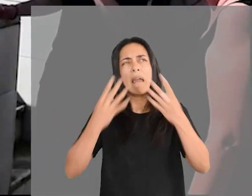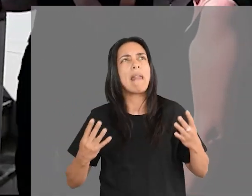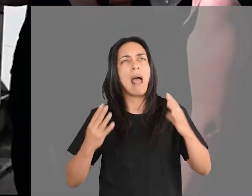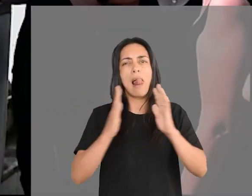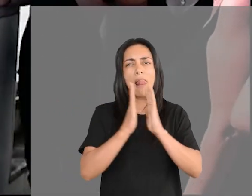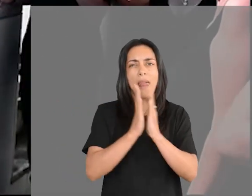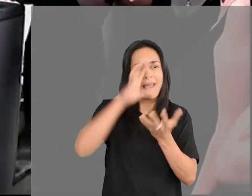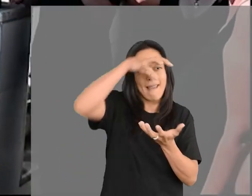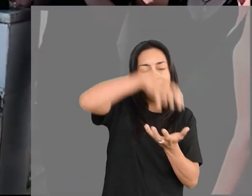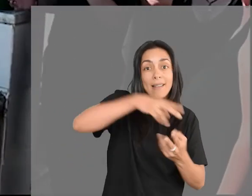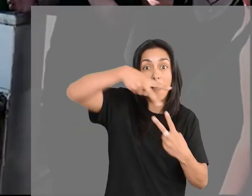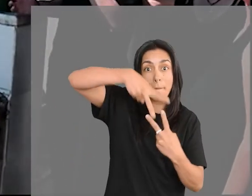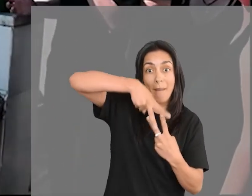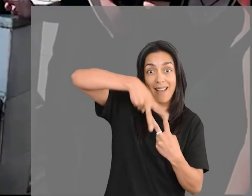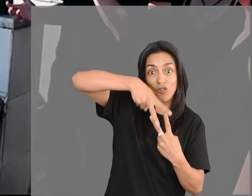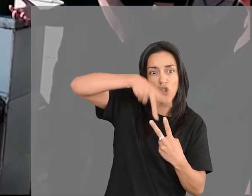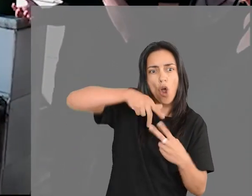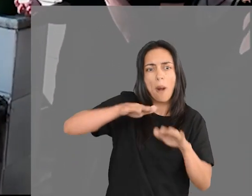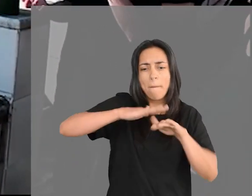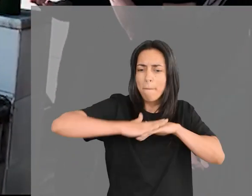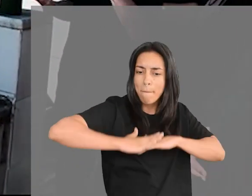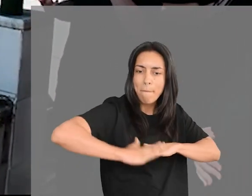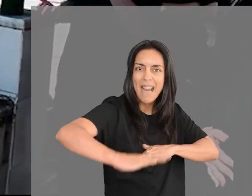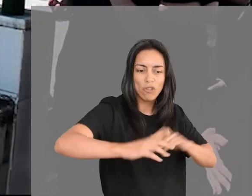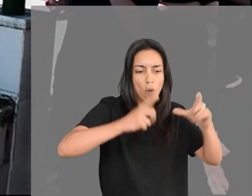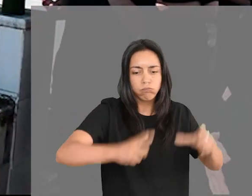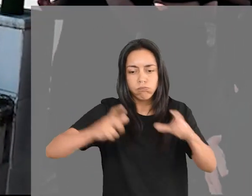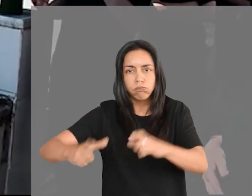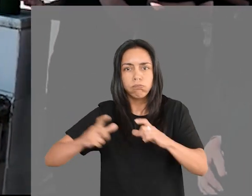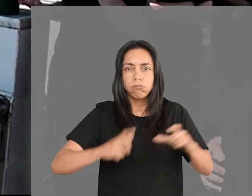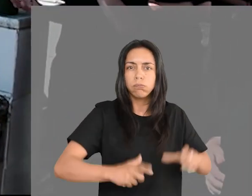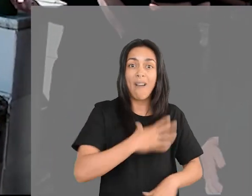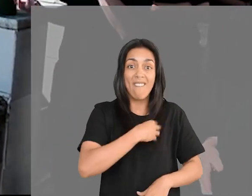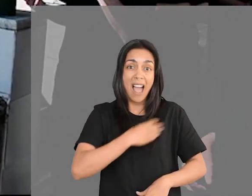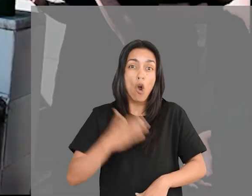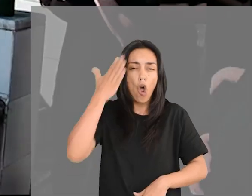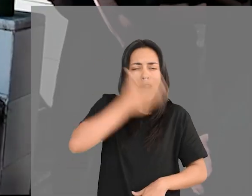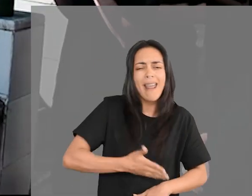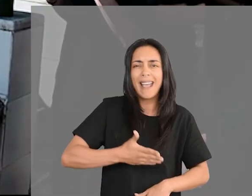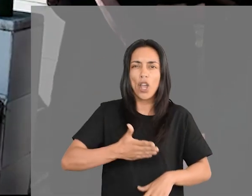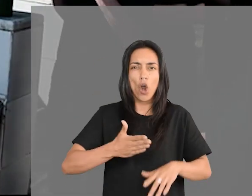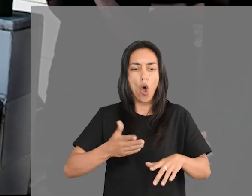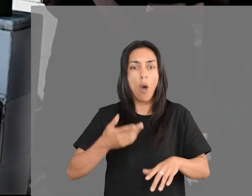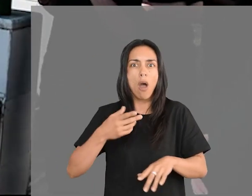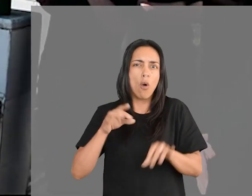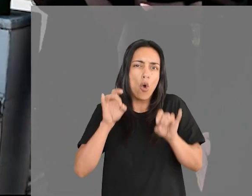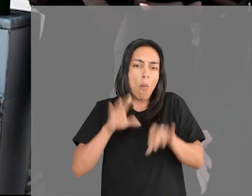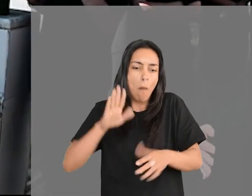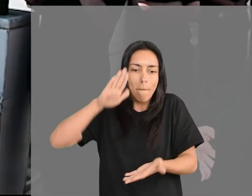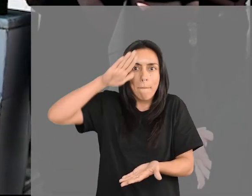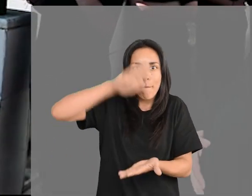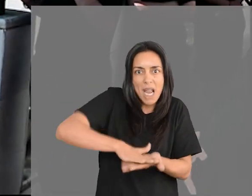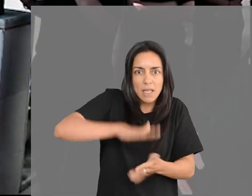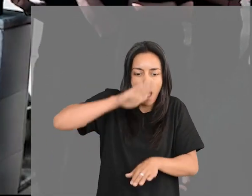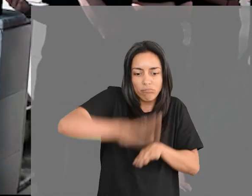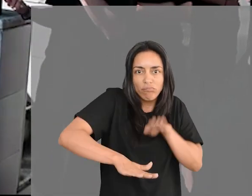baldosas negras y blancas de tamaño como que cuando vos vayas a pisar por lo menos las dos tipos de baldosas, la blanca